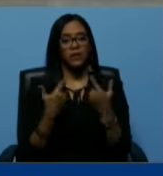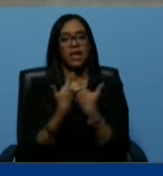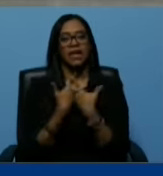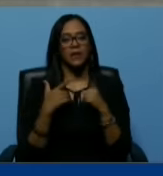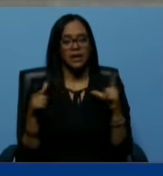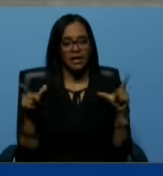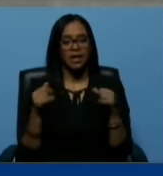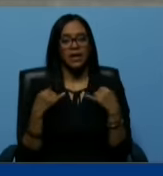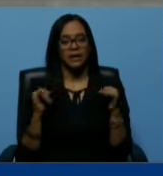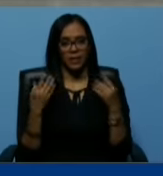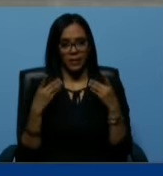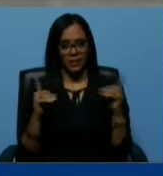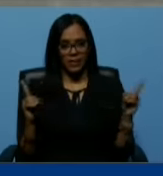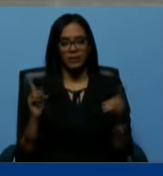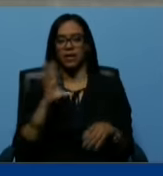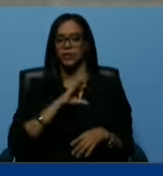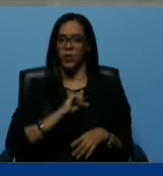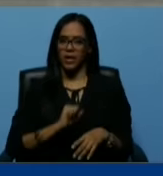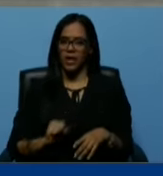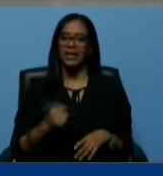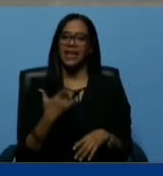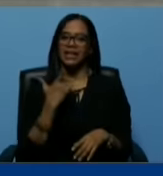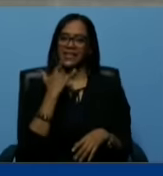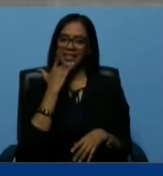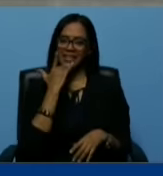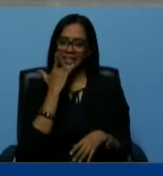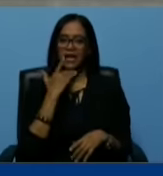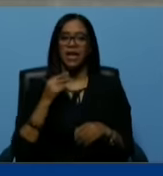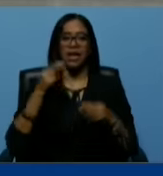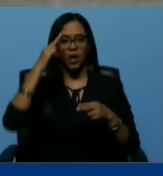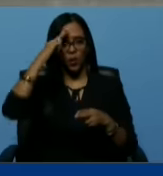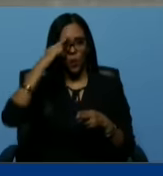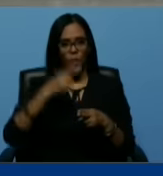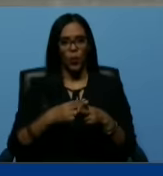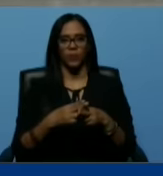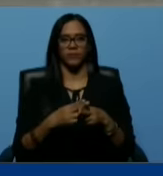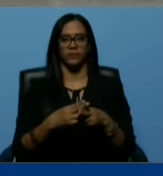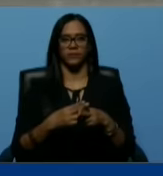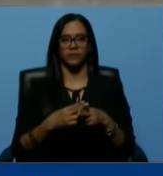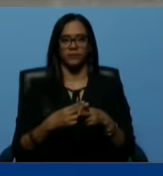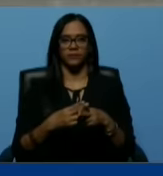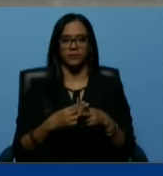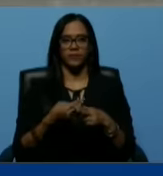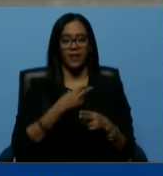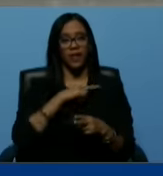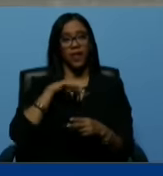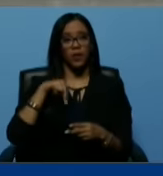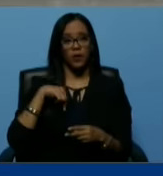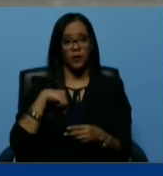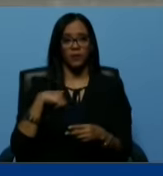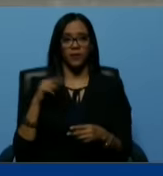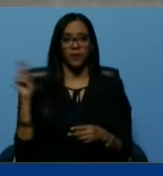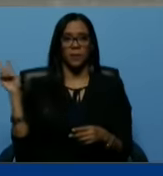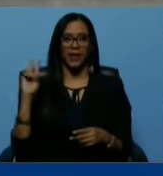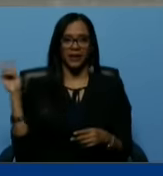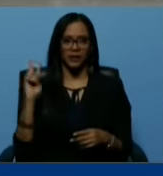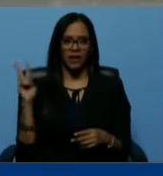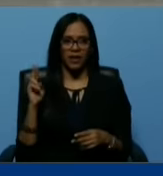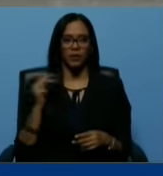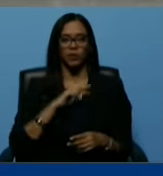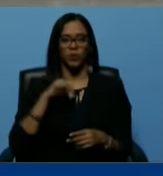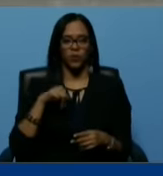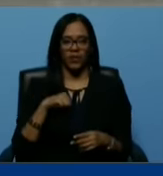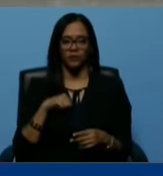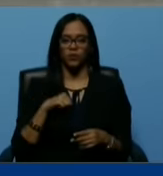la independencia, la soberanía, la dignidad, el honor, nuestro venezolano, nuestro